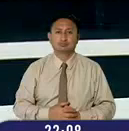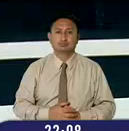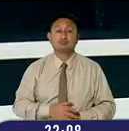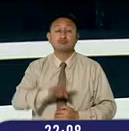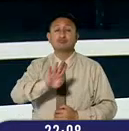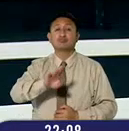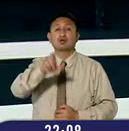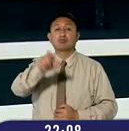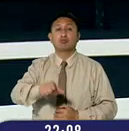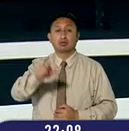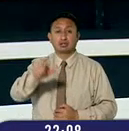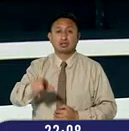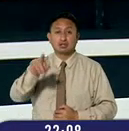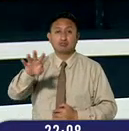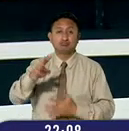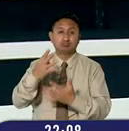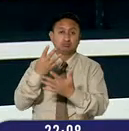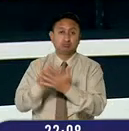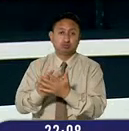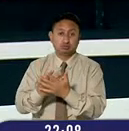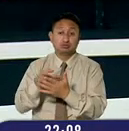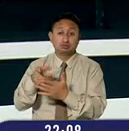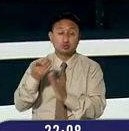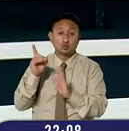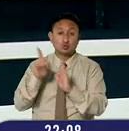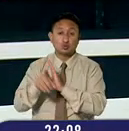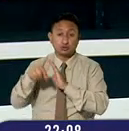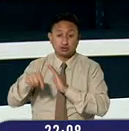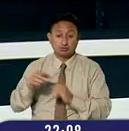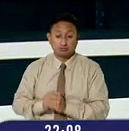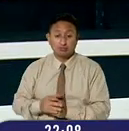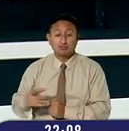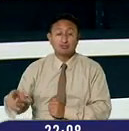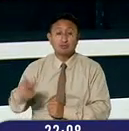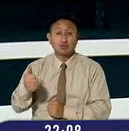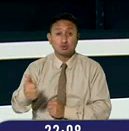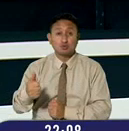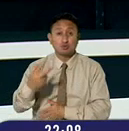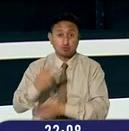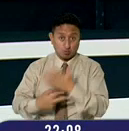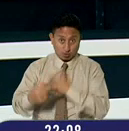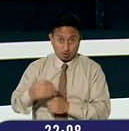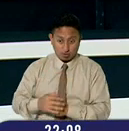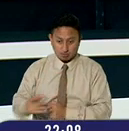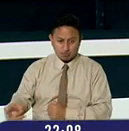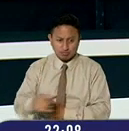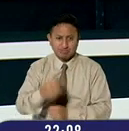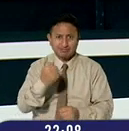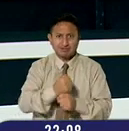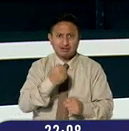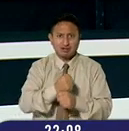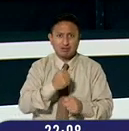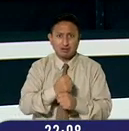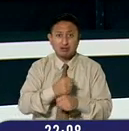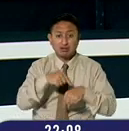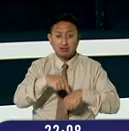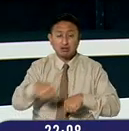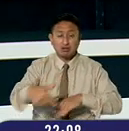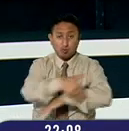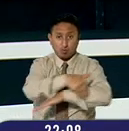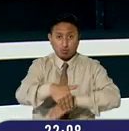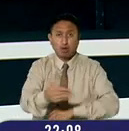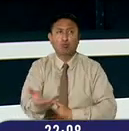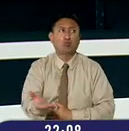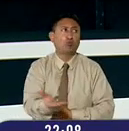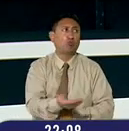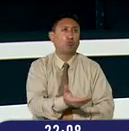Cuatro personas fueron detenidas tras ser acusadas de exponer a sus propios hijos al trabajo y mendicidad